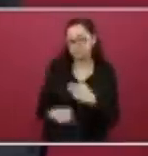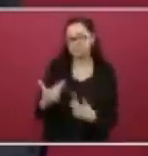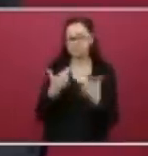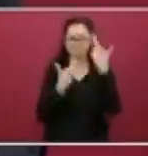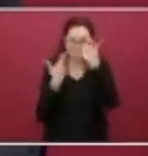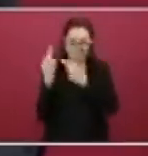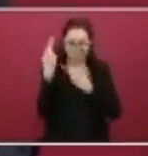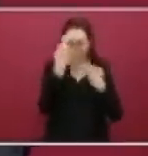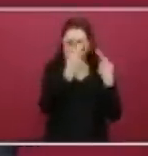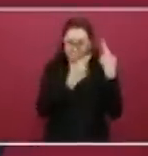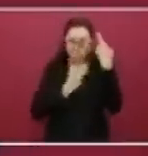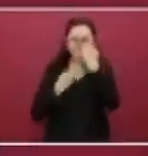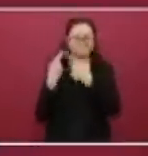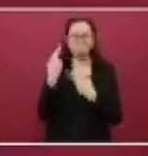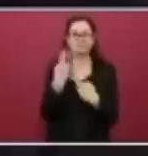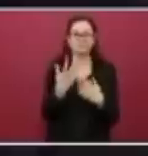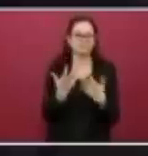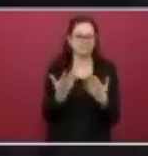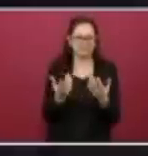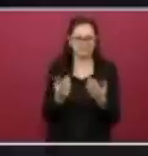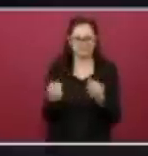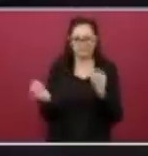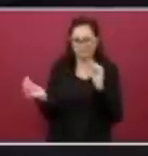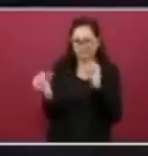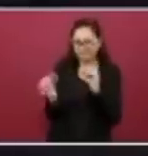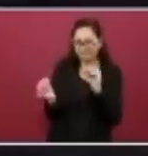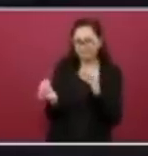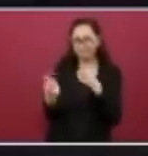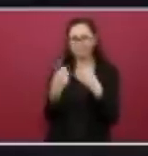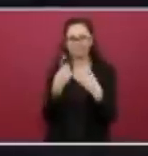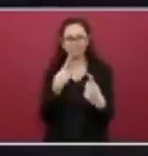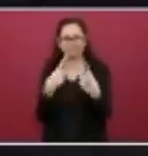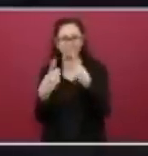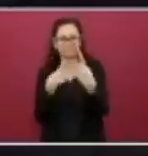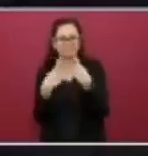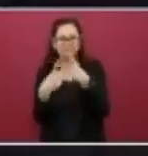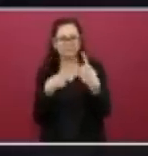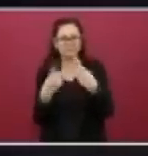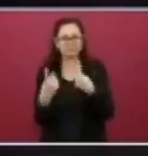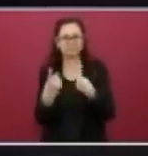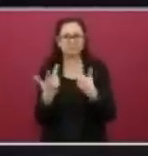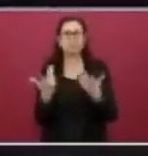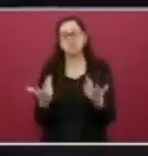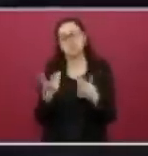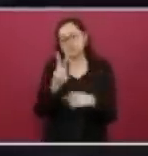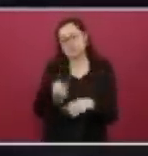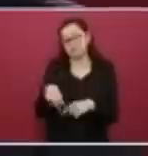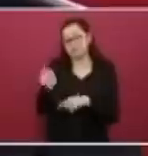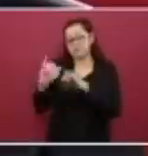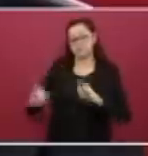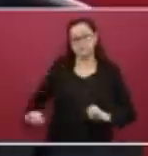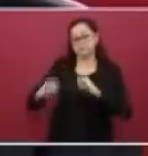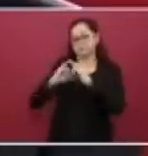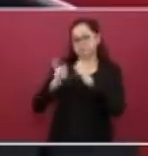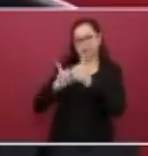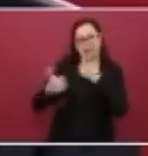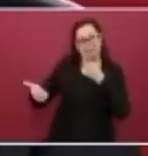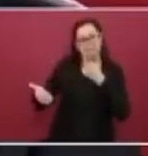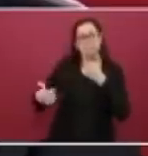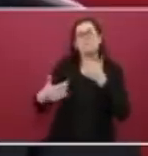que se discuta que se debata si son organismos autónomos sí